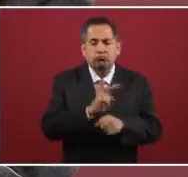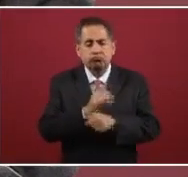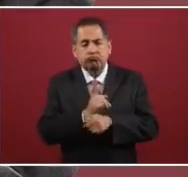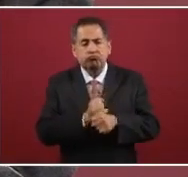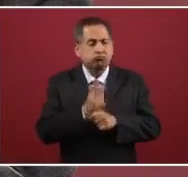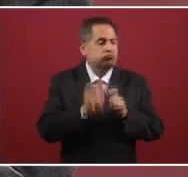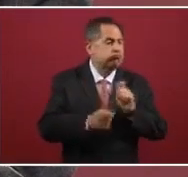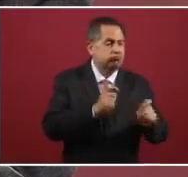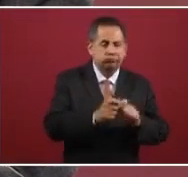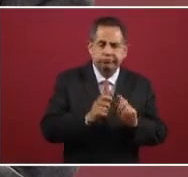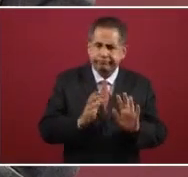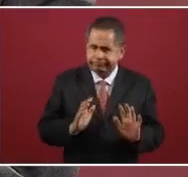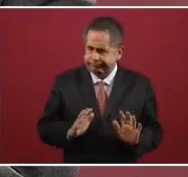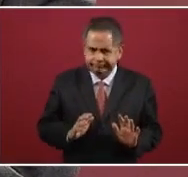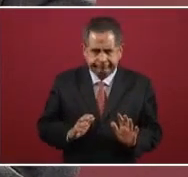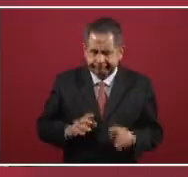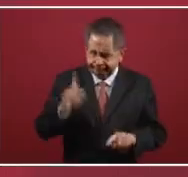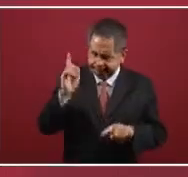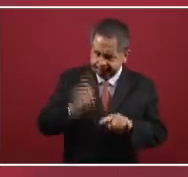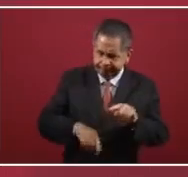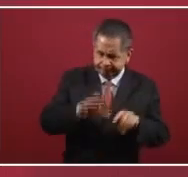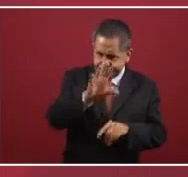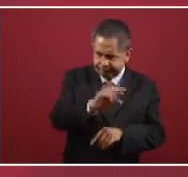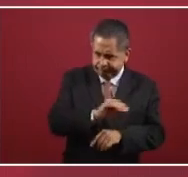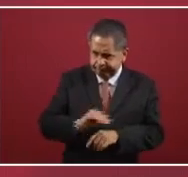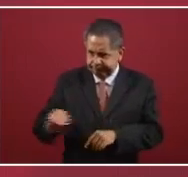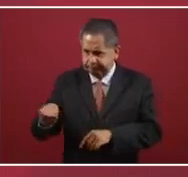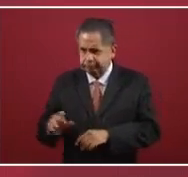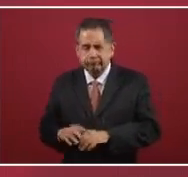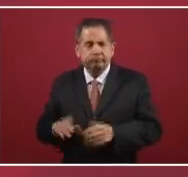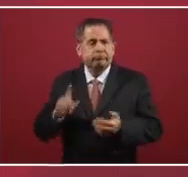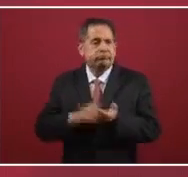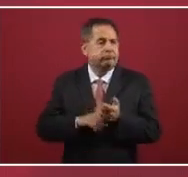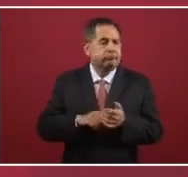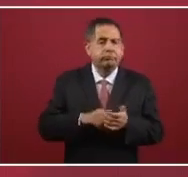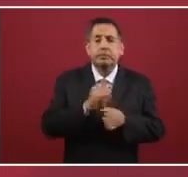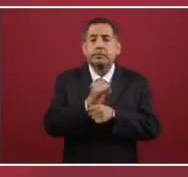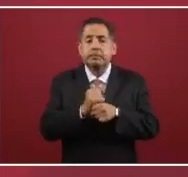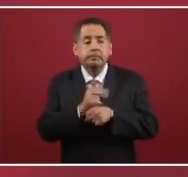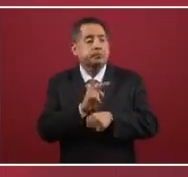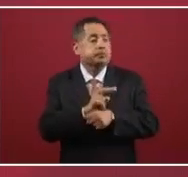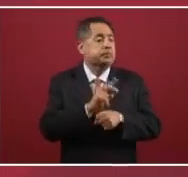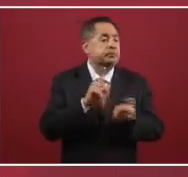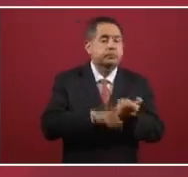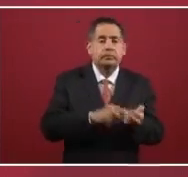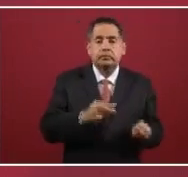hace en establecimientos comerciales,